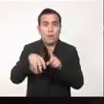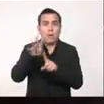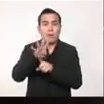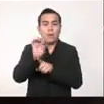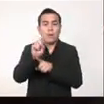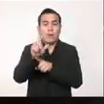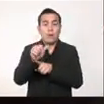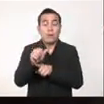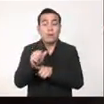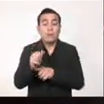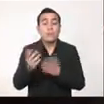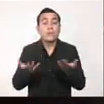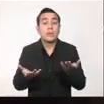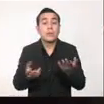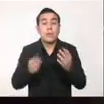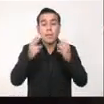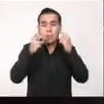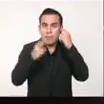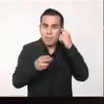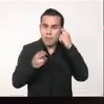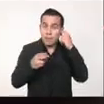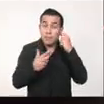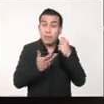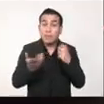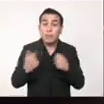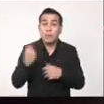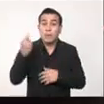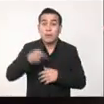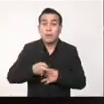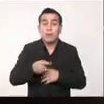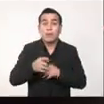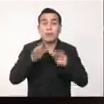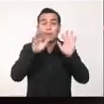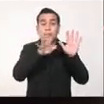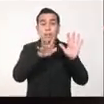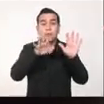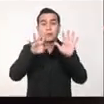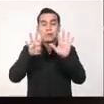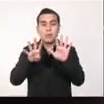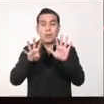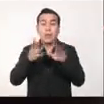No. ¿Por qué? Por las infracciones que señala la 19/2012, la